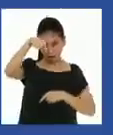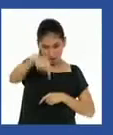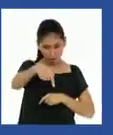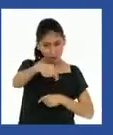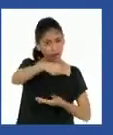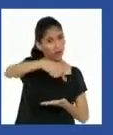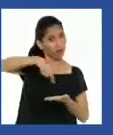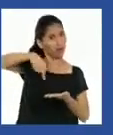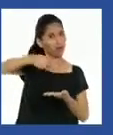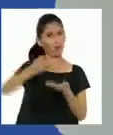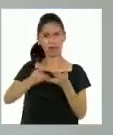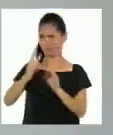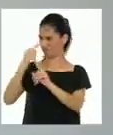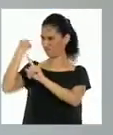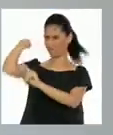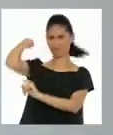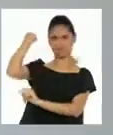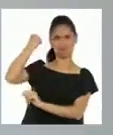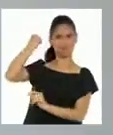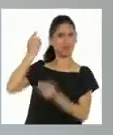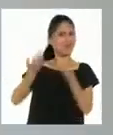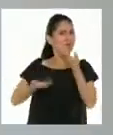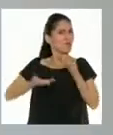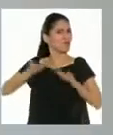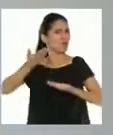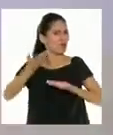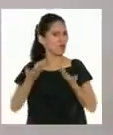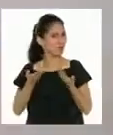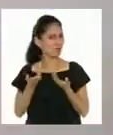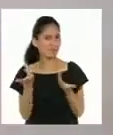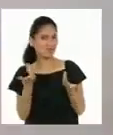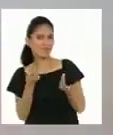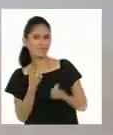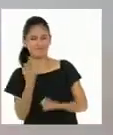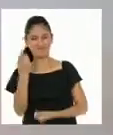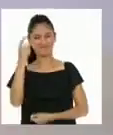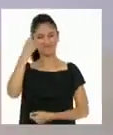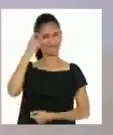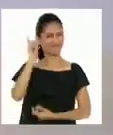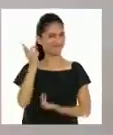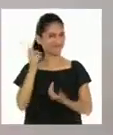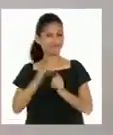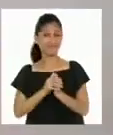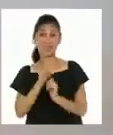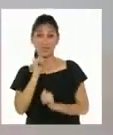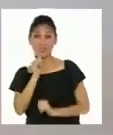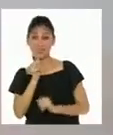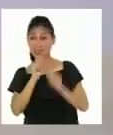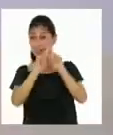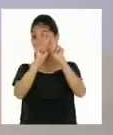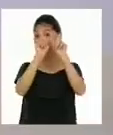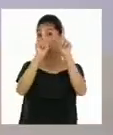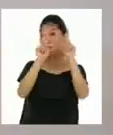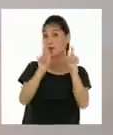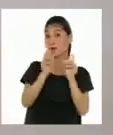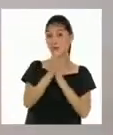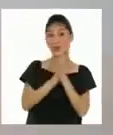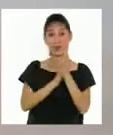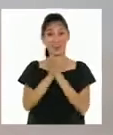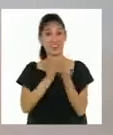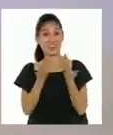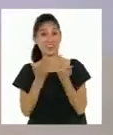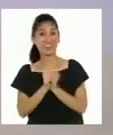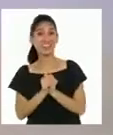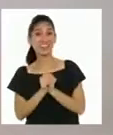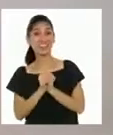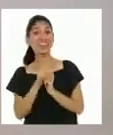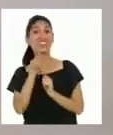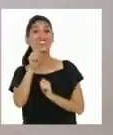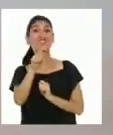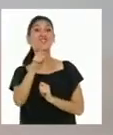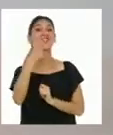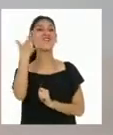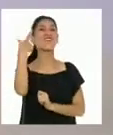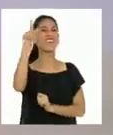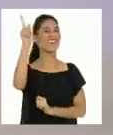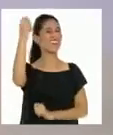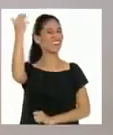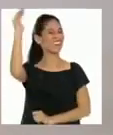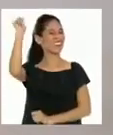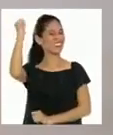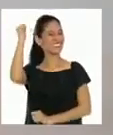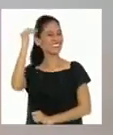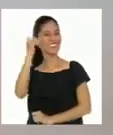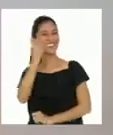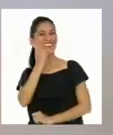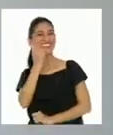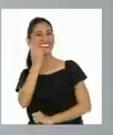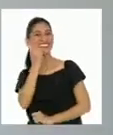fondo. Me parece bien. Falta la pregunta sobre quién quiere que sea su líder y decida sobre todo